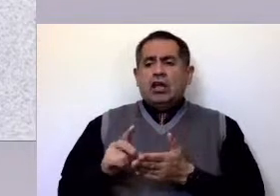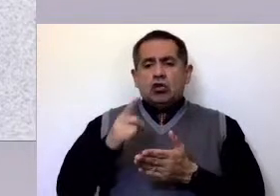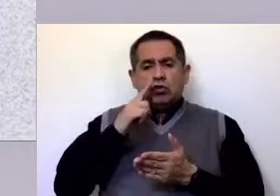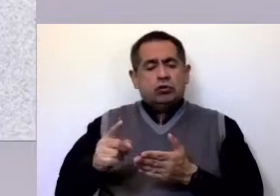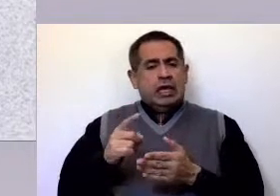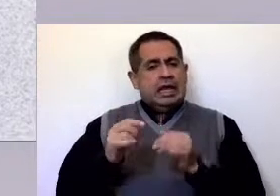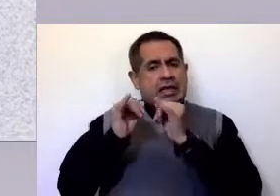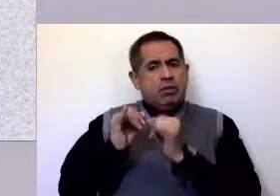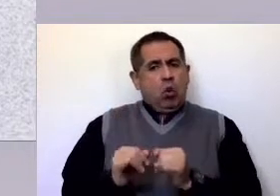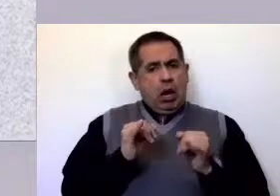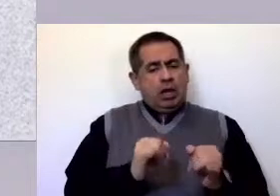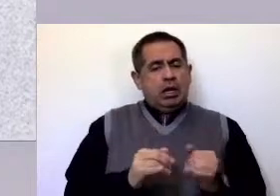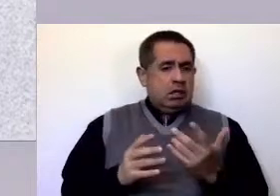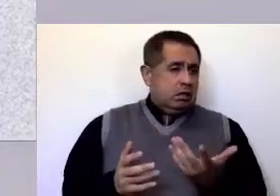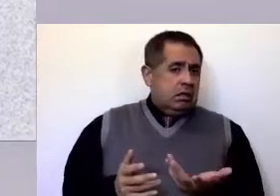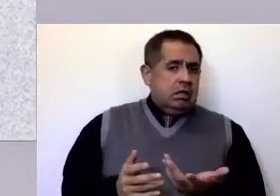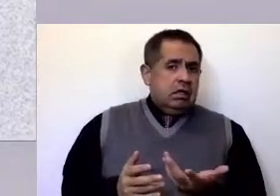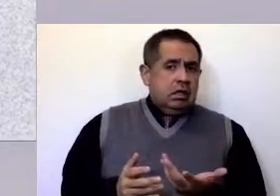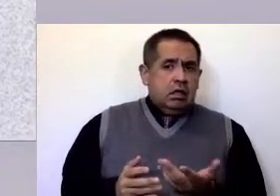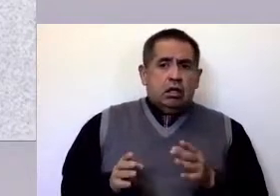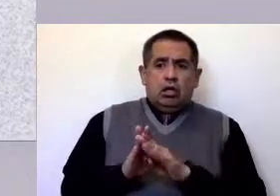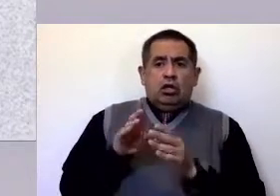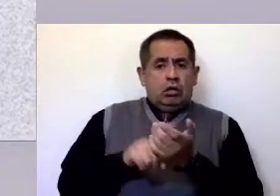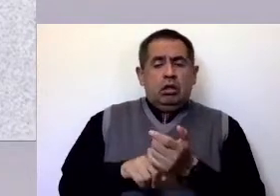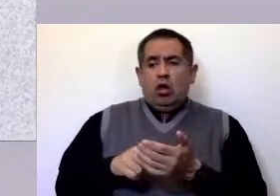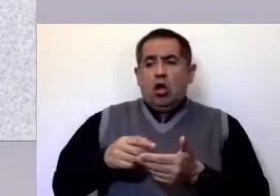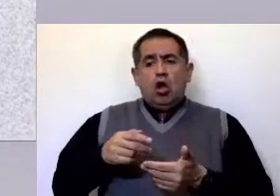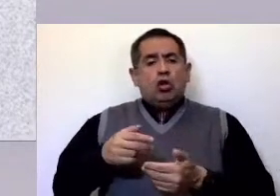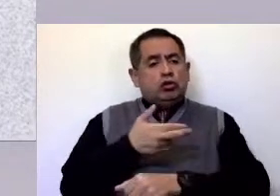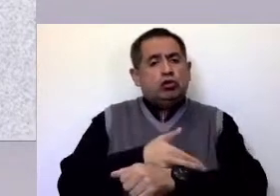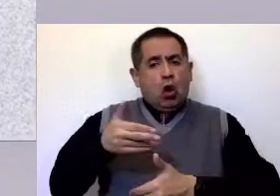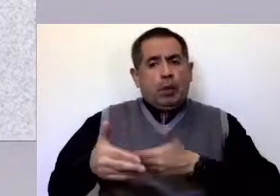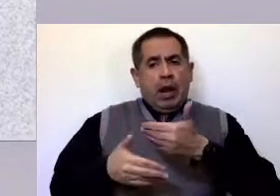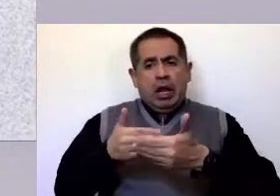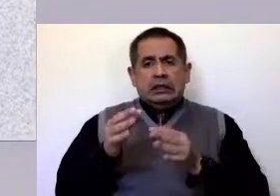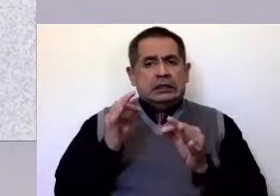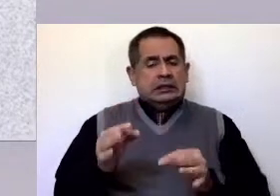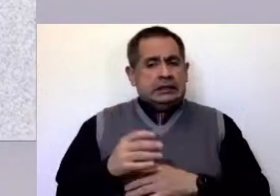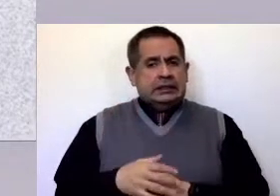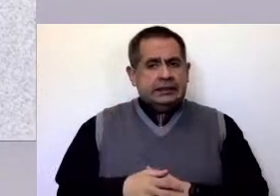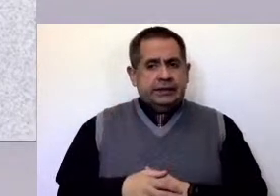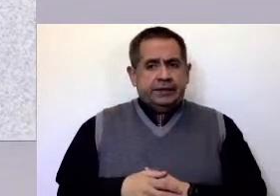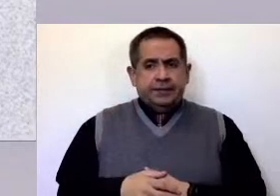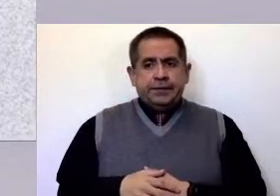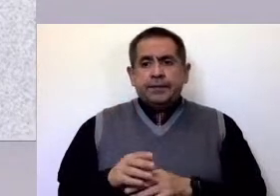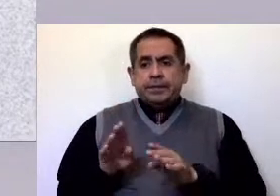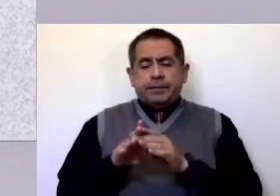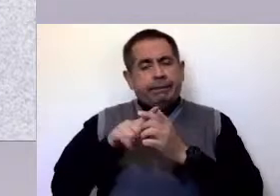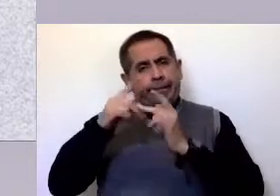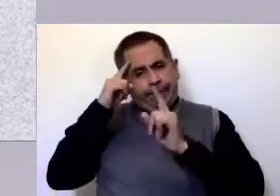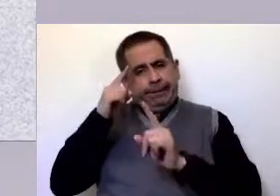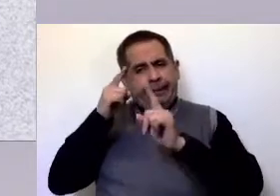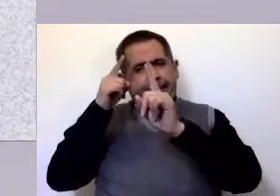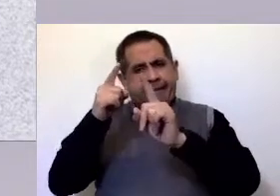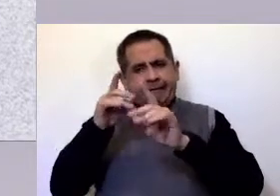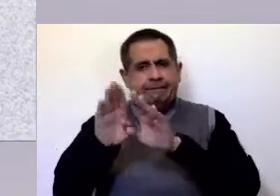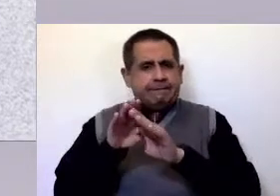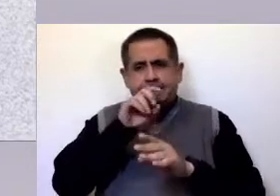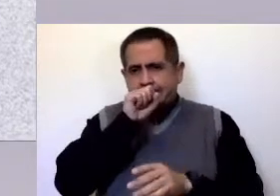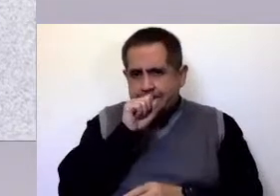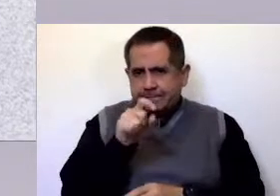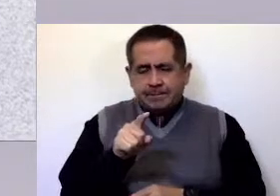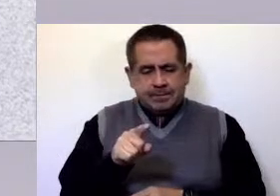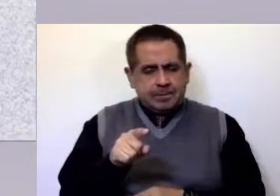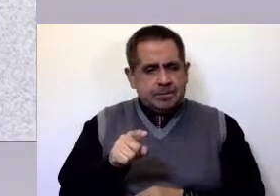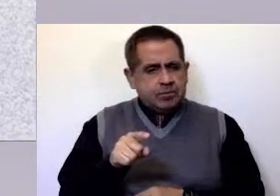o que lo reducía a una norma programática o incluso a una mera aspiración así como su plena justicia